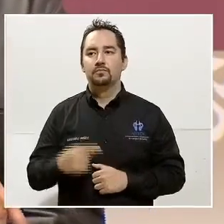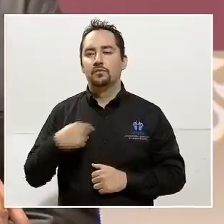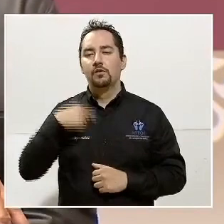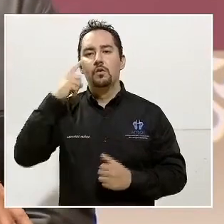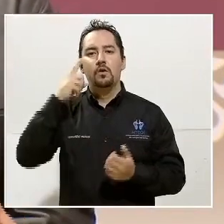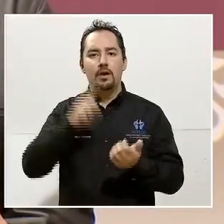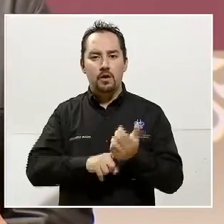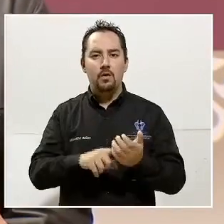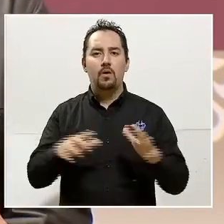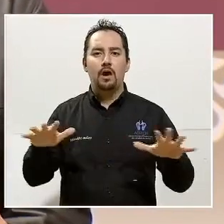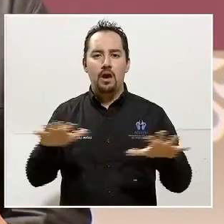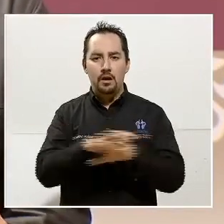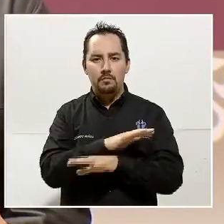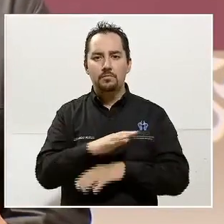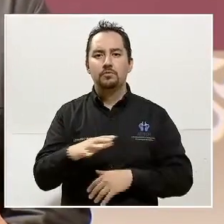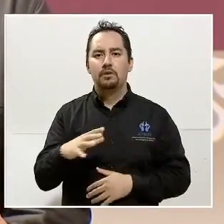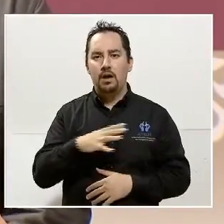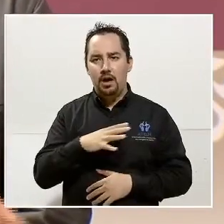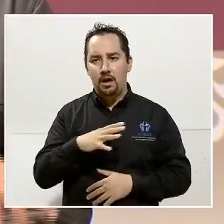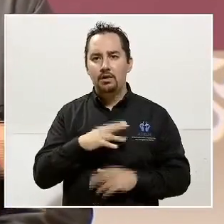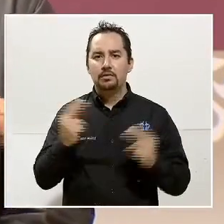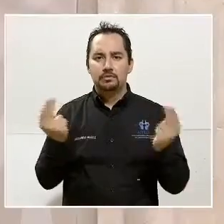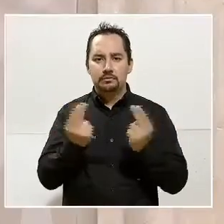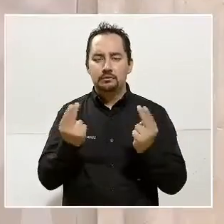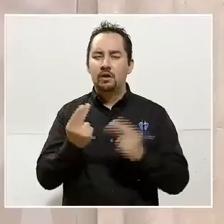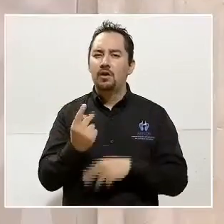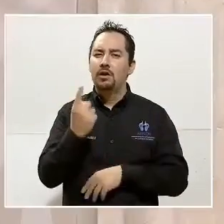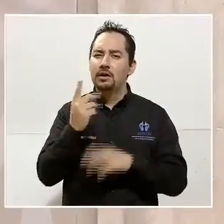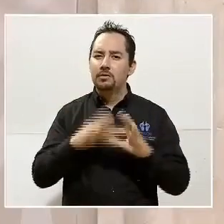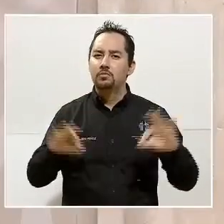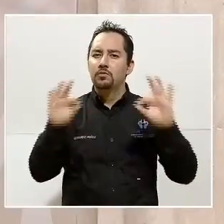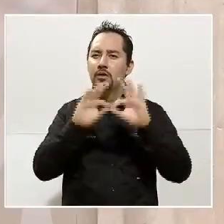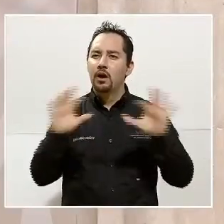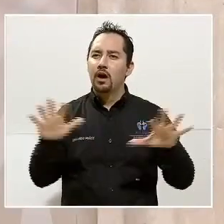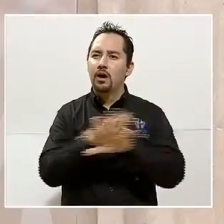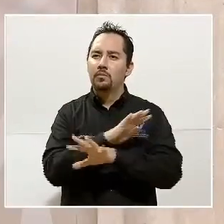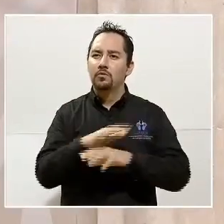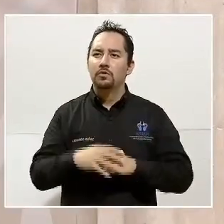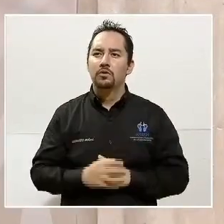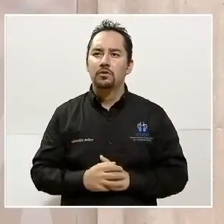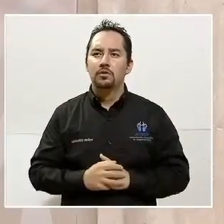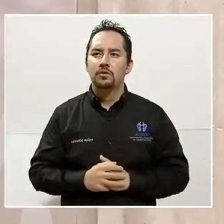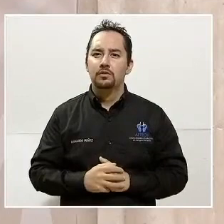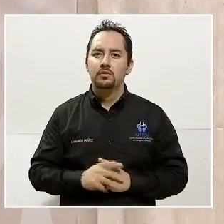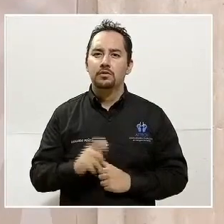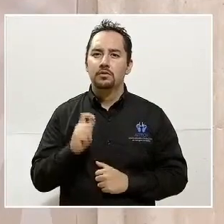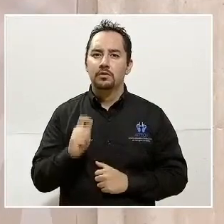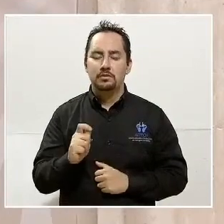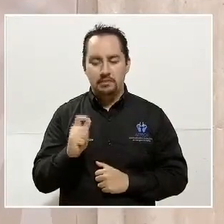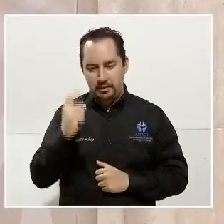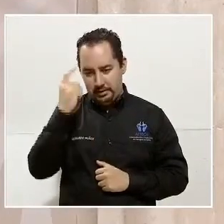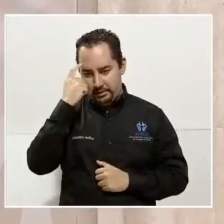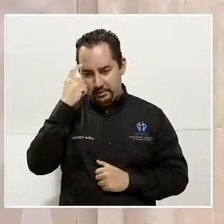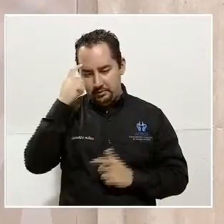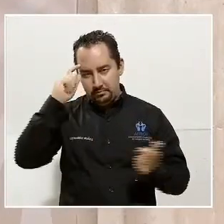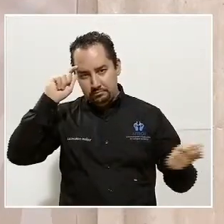cambios son necesarios, y el cambio más importante de todo es el cambio de mentalidad.